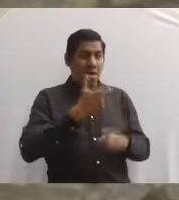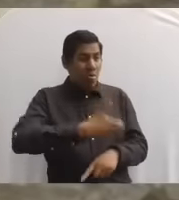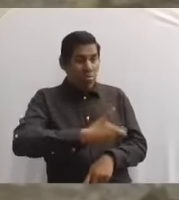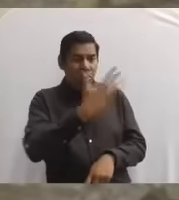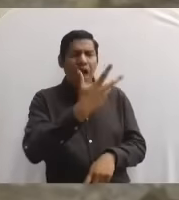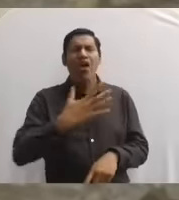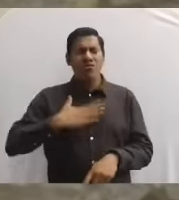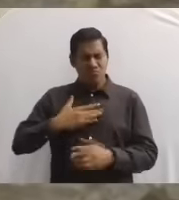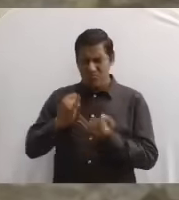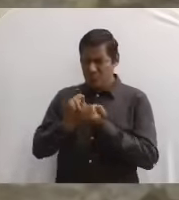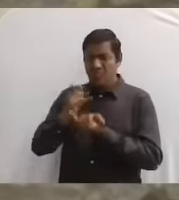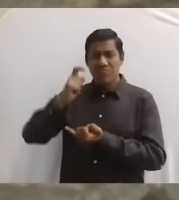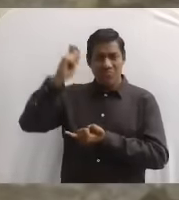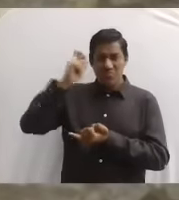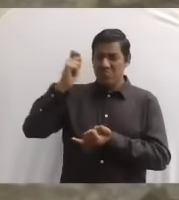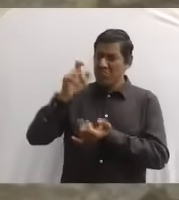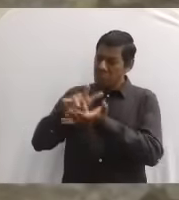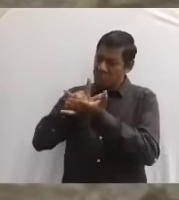caiga.